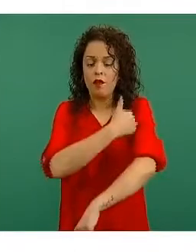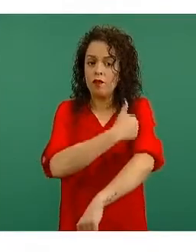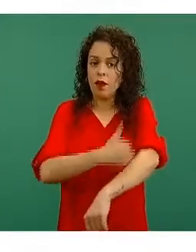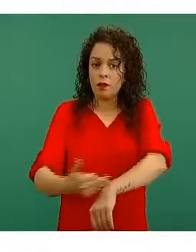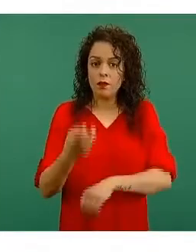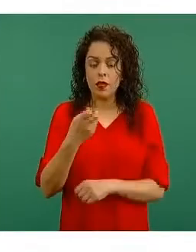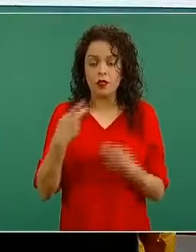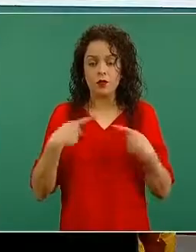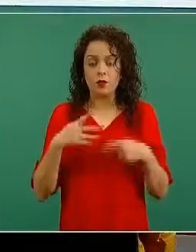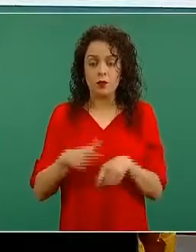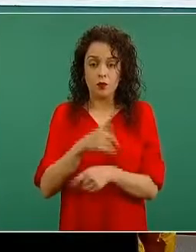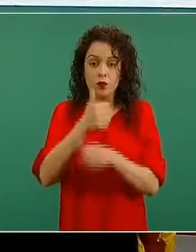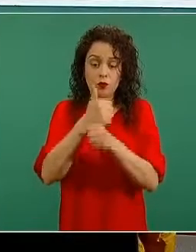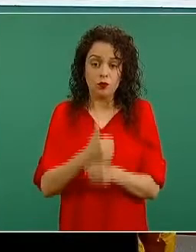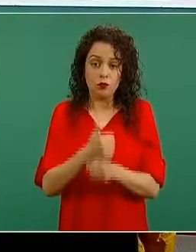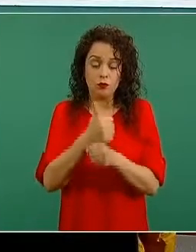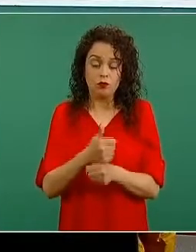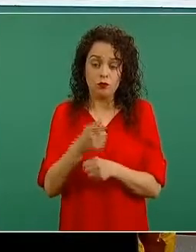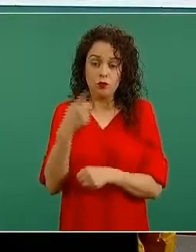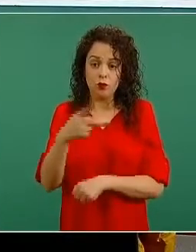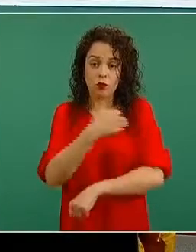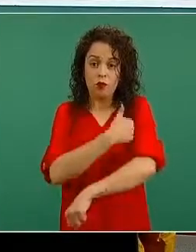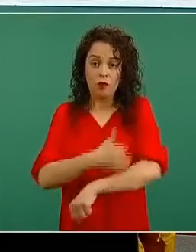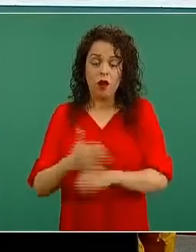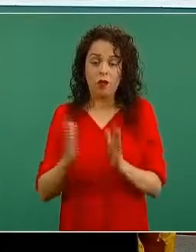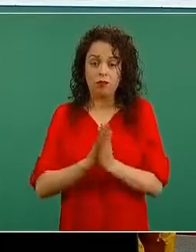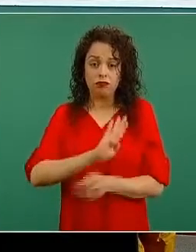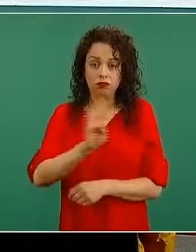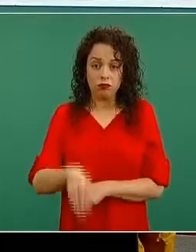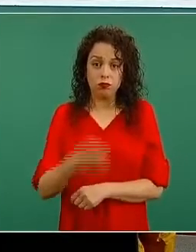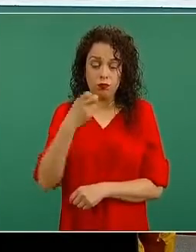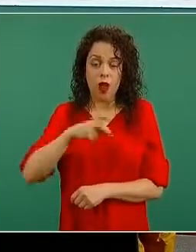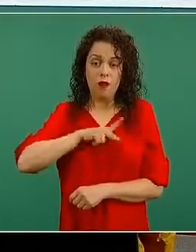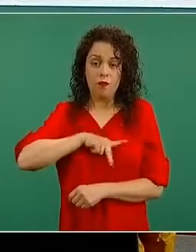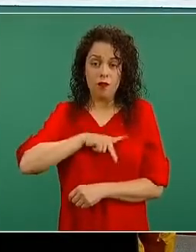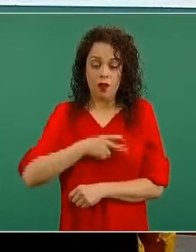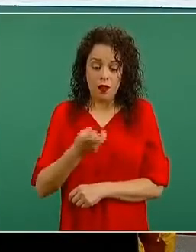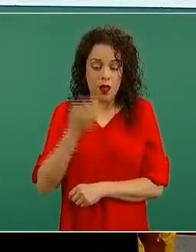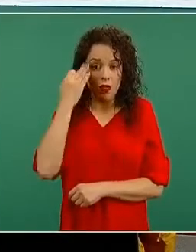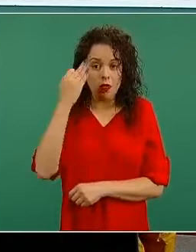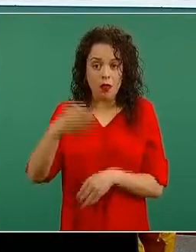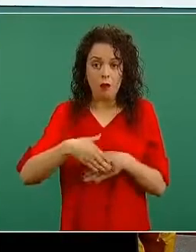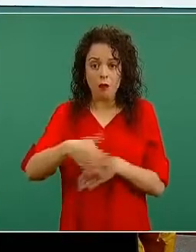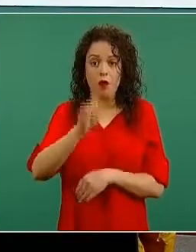familias que han sufrido una pérdida por este virus en esta epidemia.